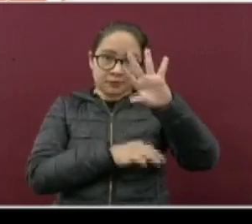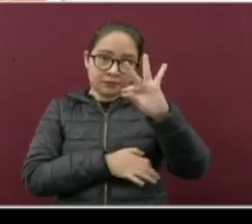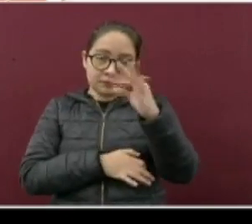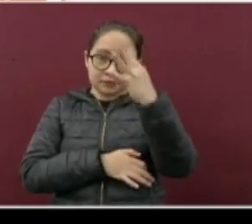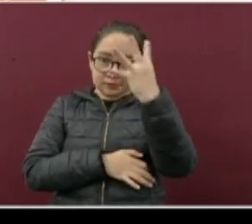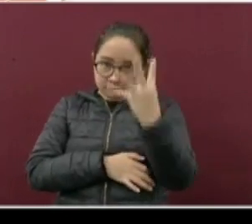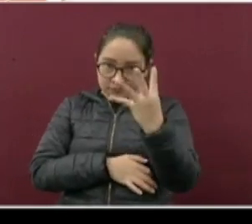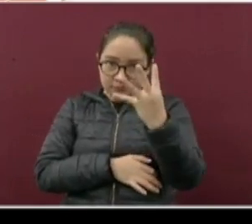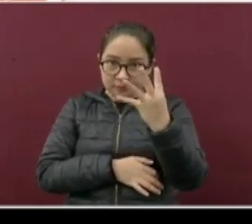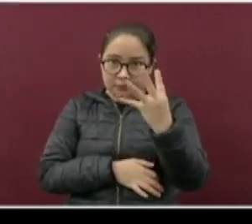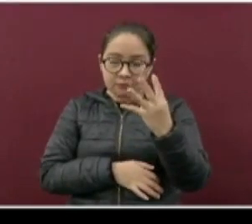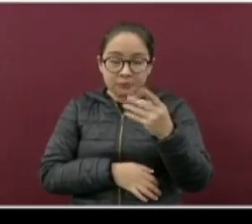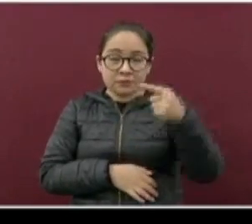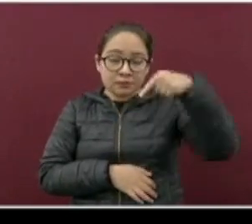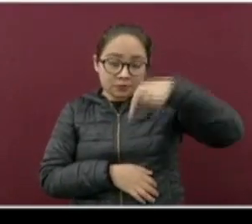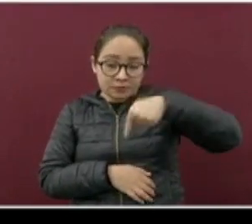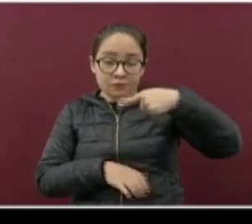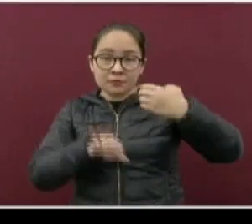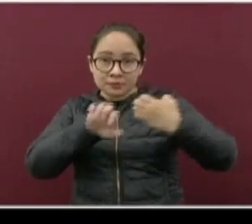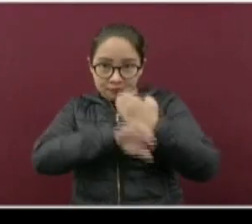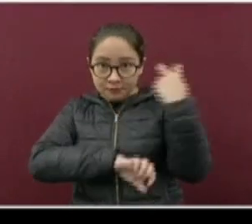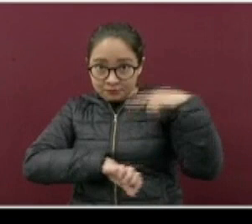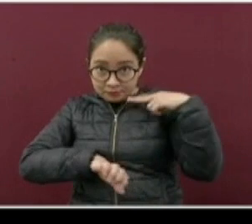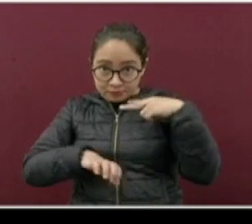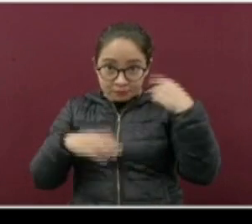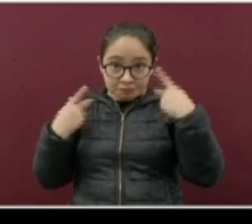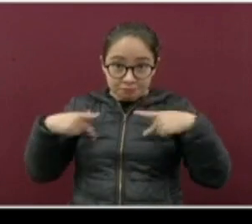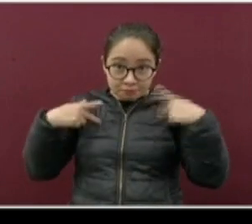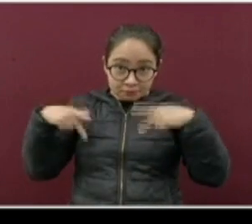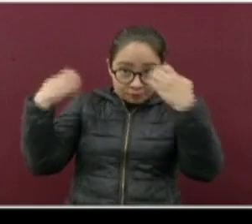1.688.944. Se han estudiado en el estado